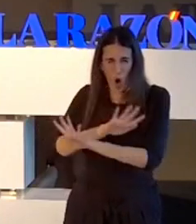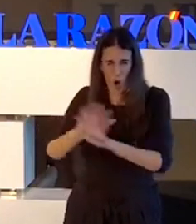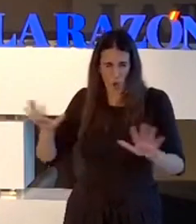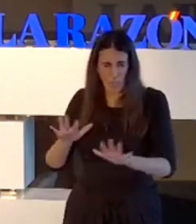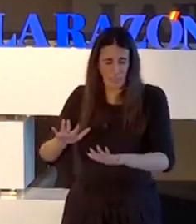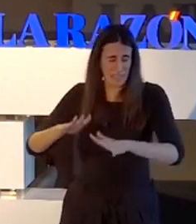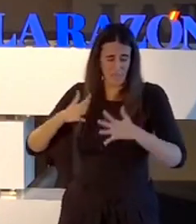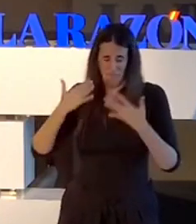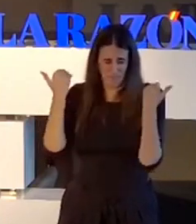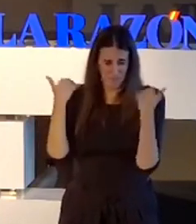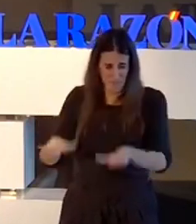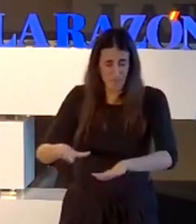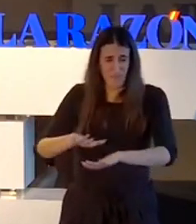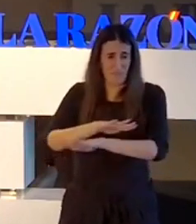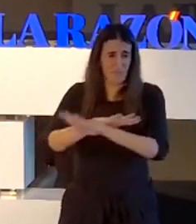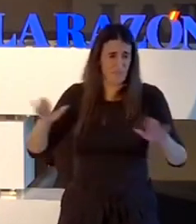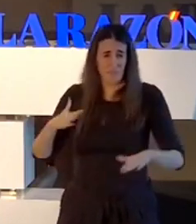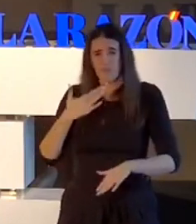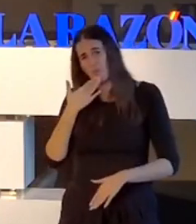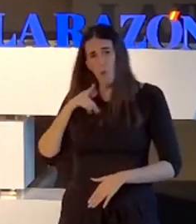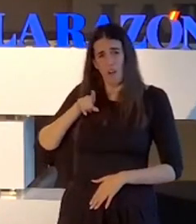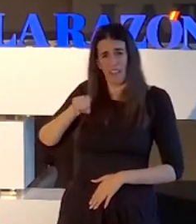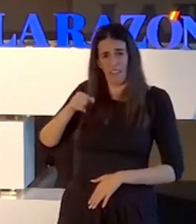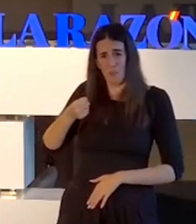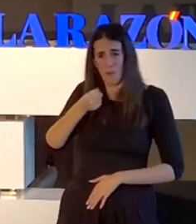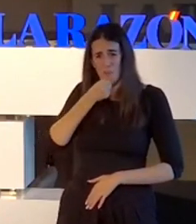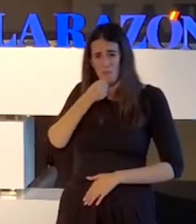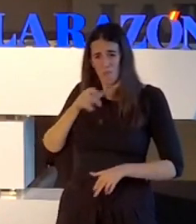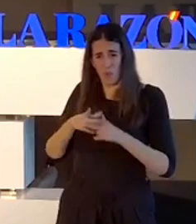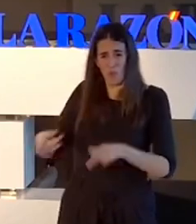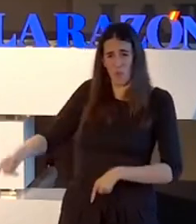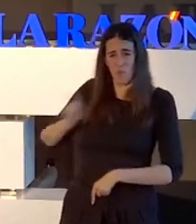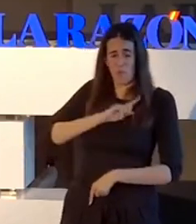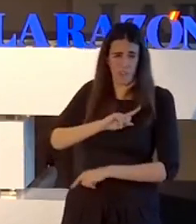espantoso cancerígeno que es el socialismo no gane